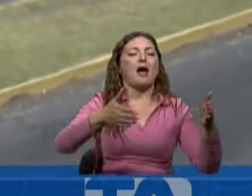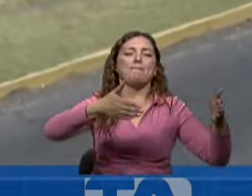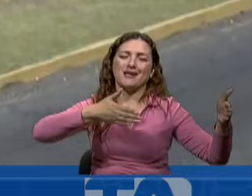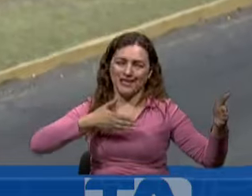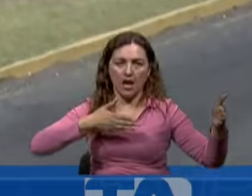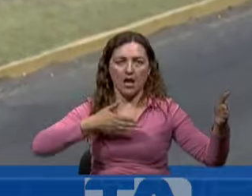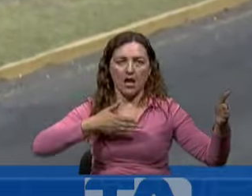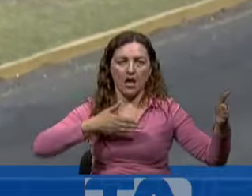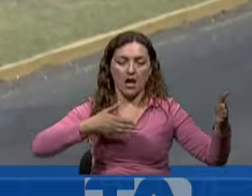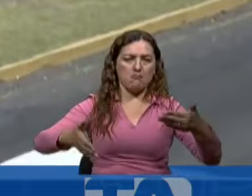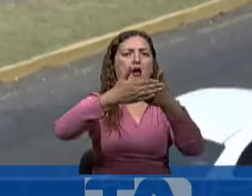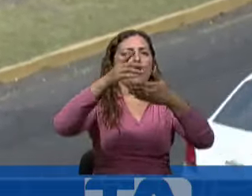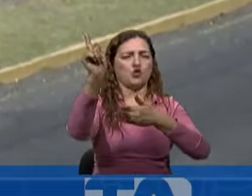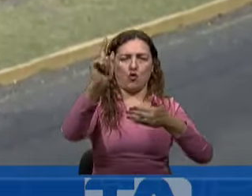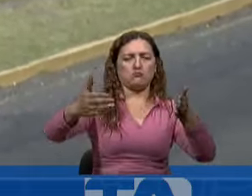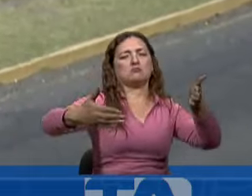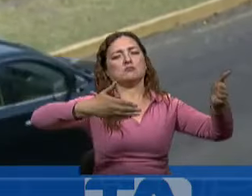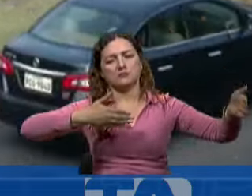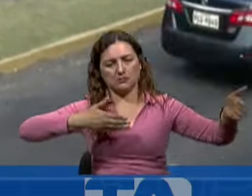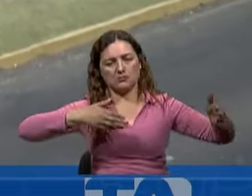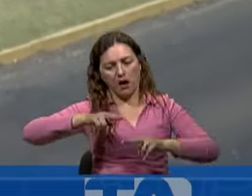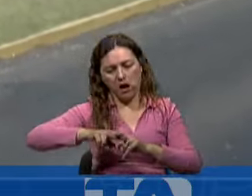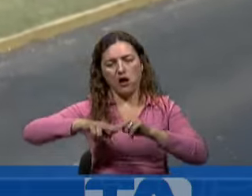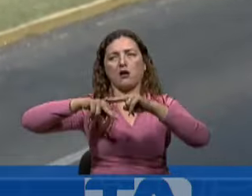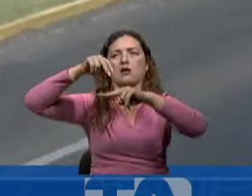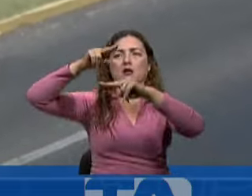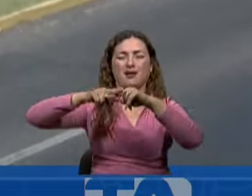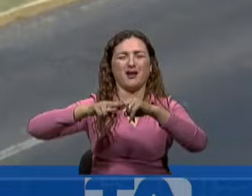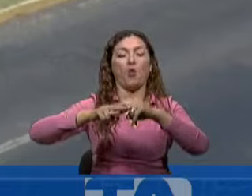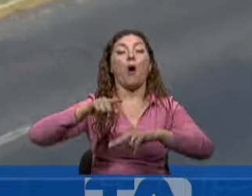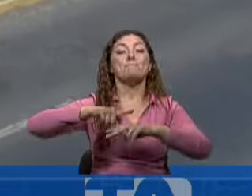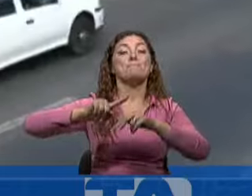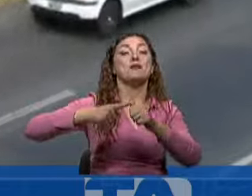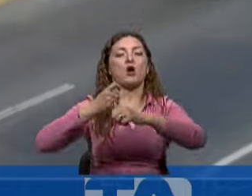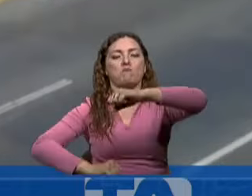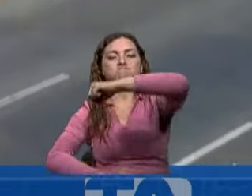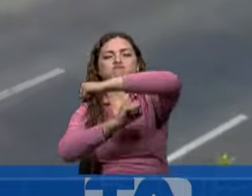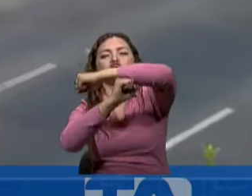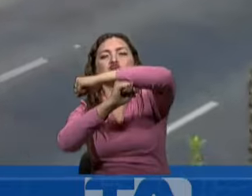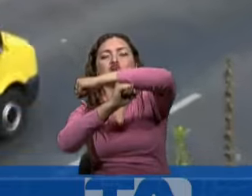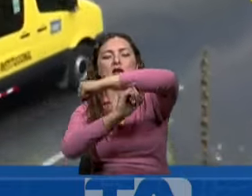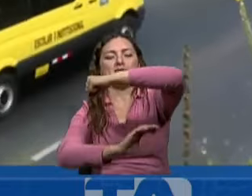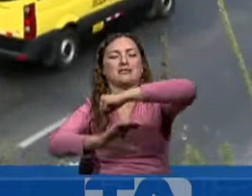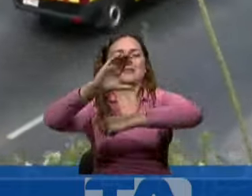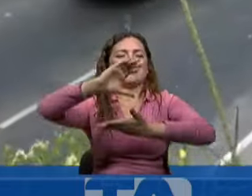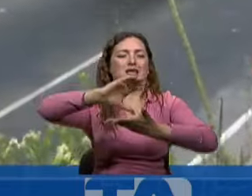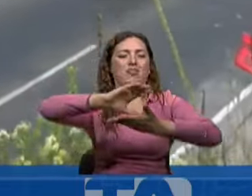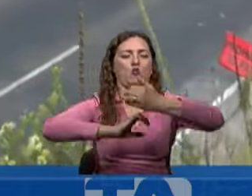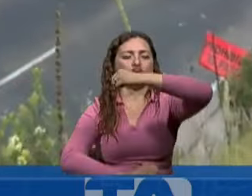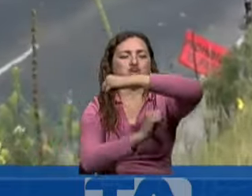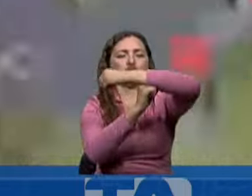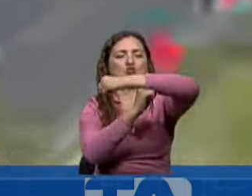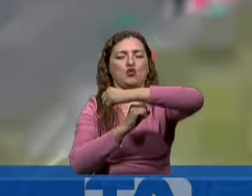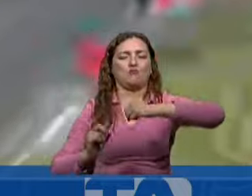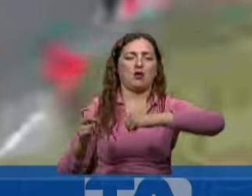parciales el momento en que tengamos que realizar la ejecución de la pila central y en el izaje de la vía habrá un